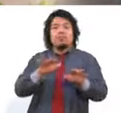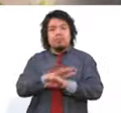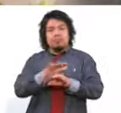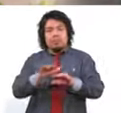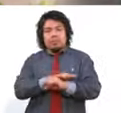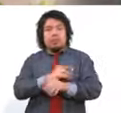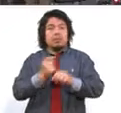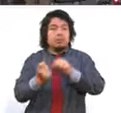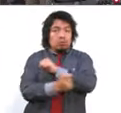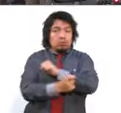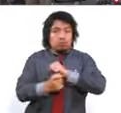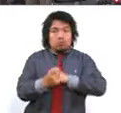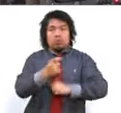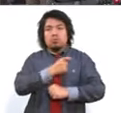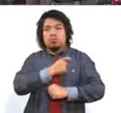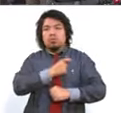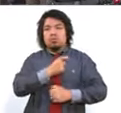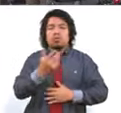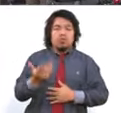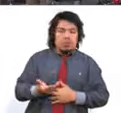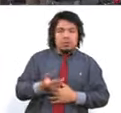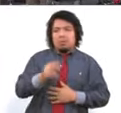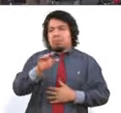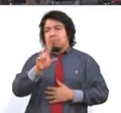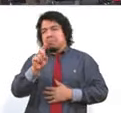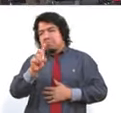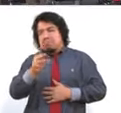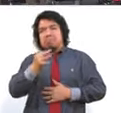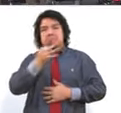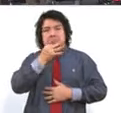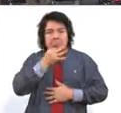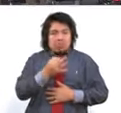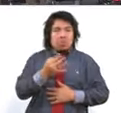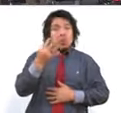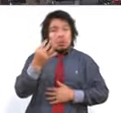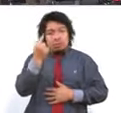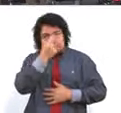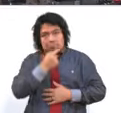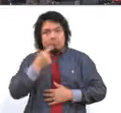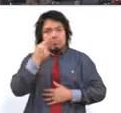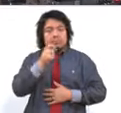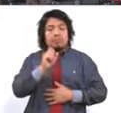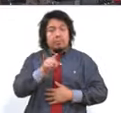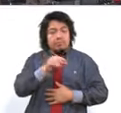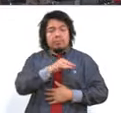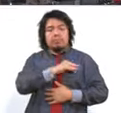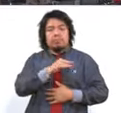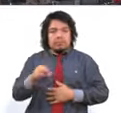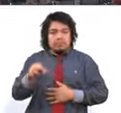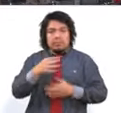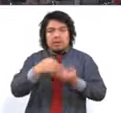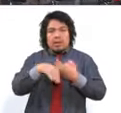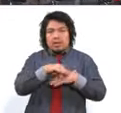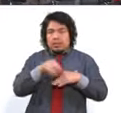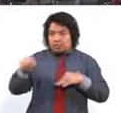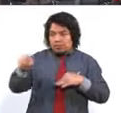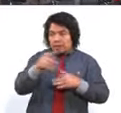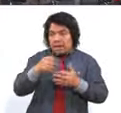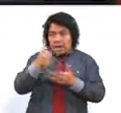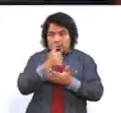hora, con 8 baterías podemos estar hasta 4 horas. Tenemos también la habilidad de poderlas mover a toda la ciudad y poder